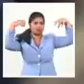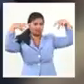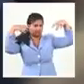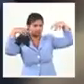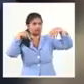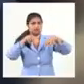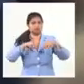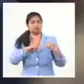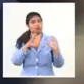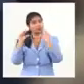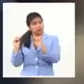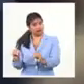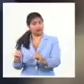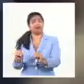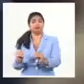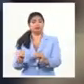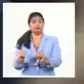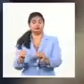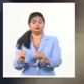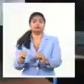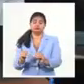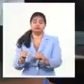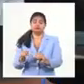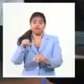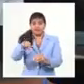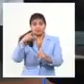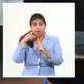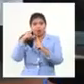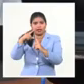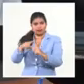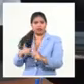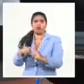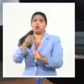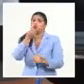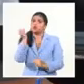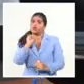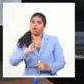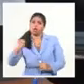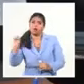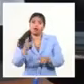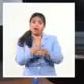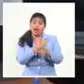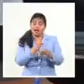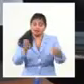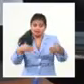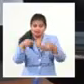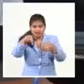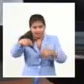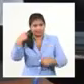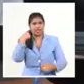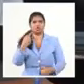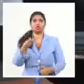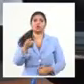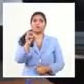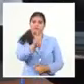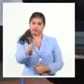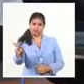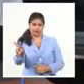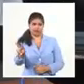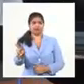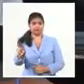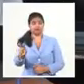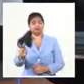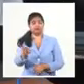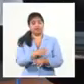minimizarlo o irnos del apagón. Y eso lo tenemos como propósito, tratar de lograrlo antes que finalice el año. Un